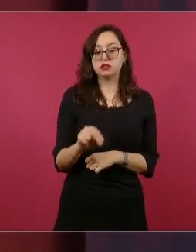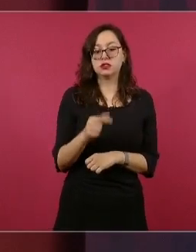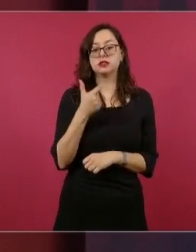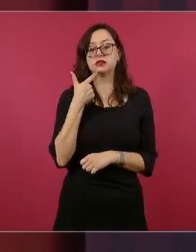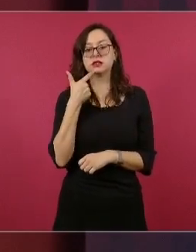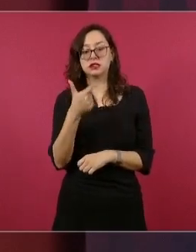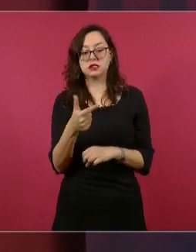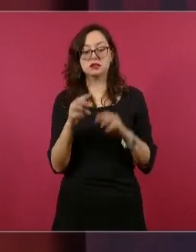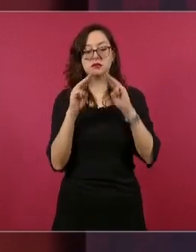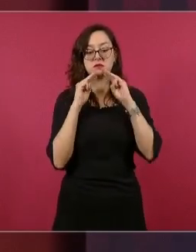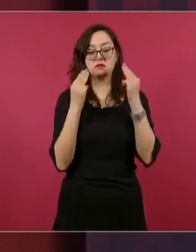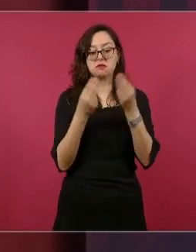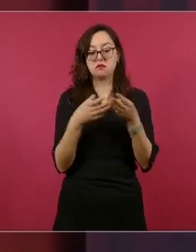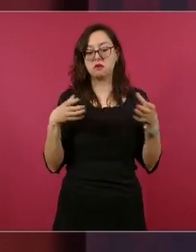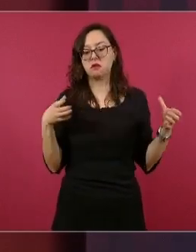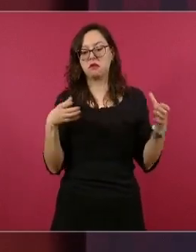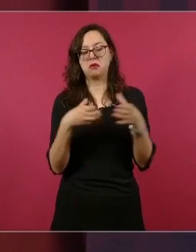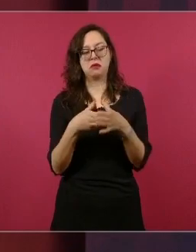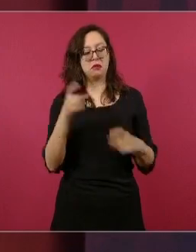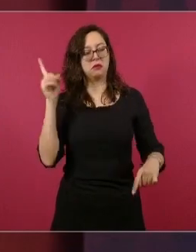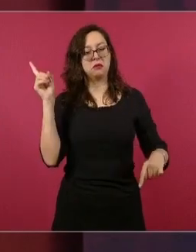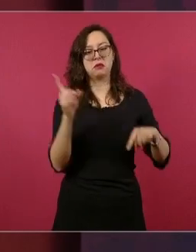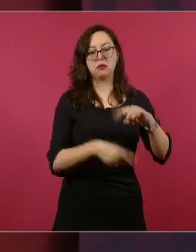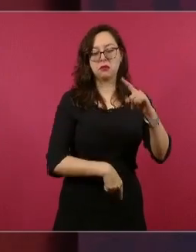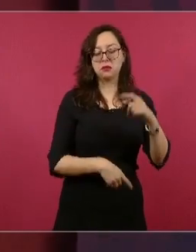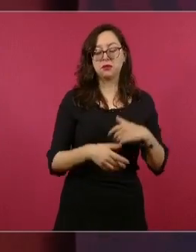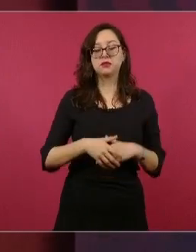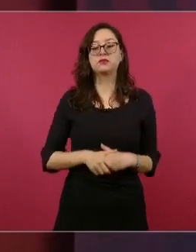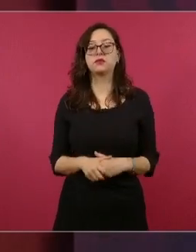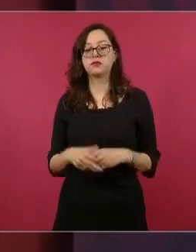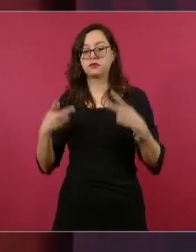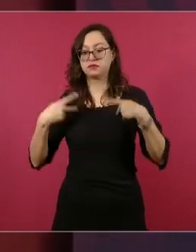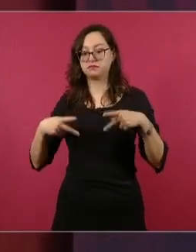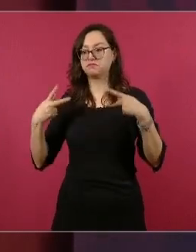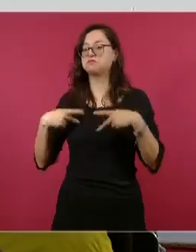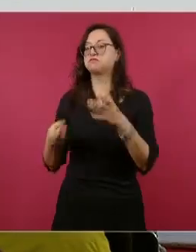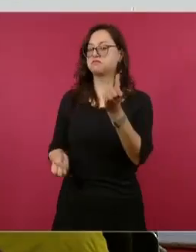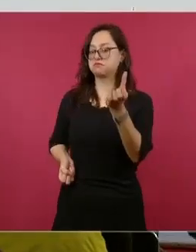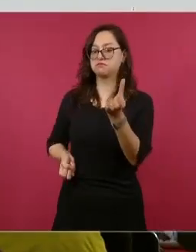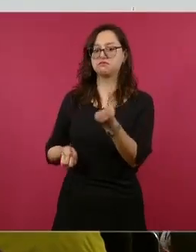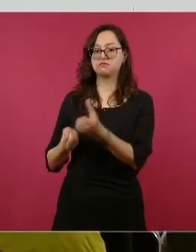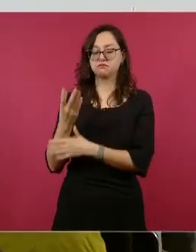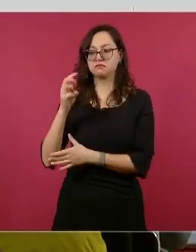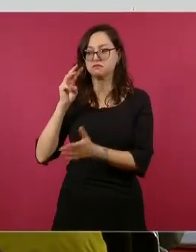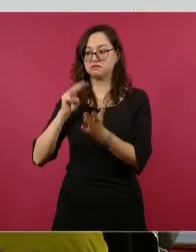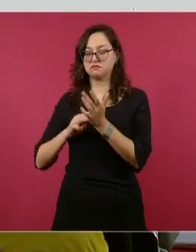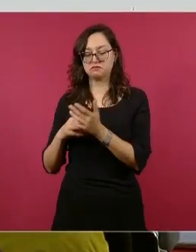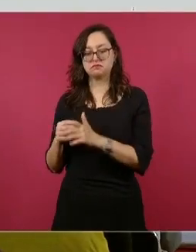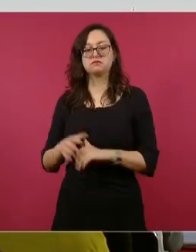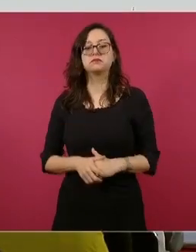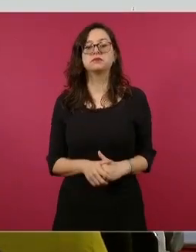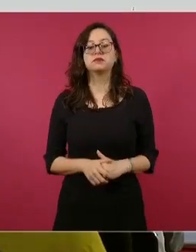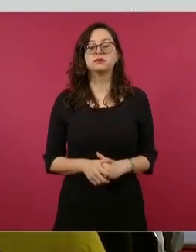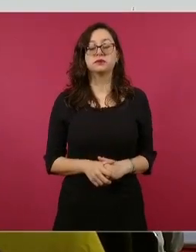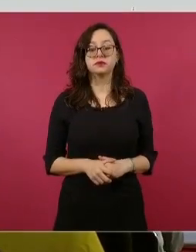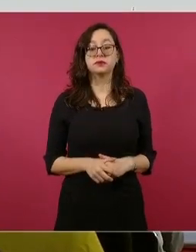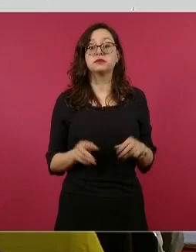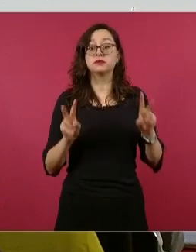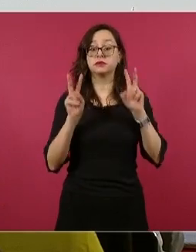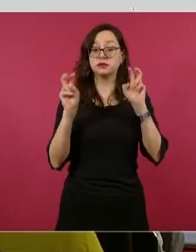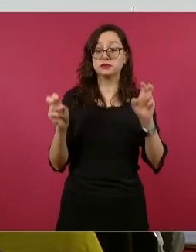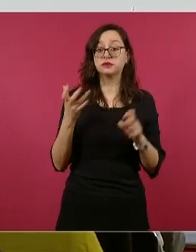.076 víctimas liberadas. Adelante. En el robo de hidrocarburos